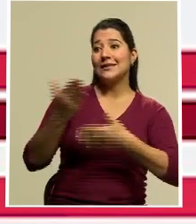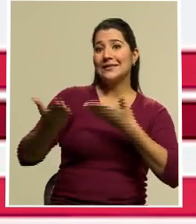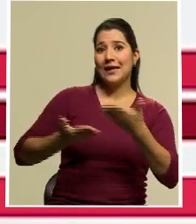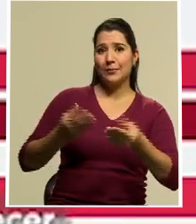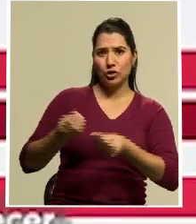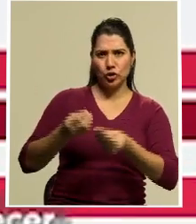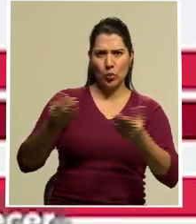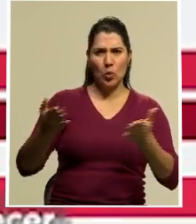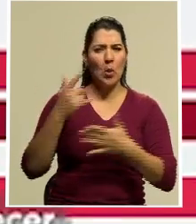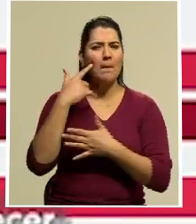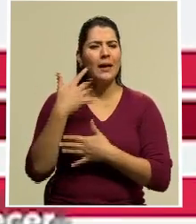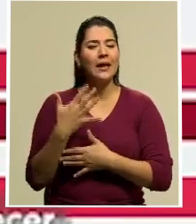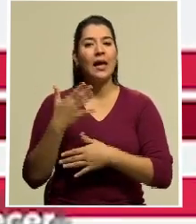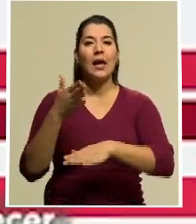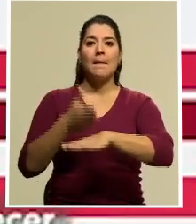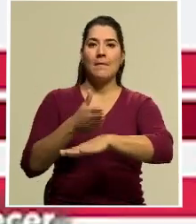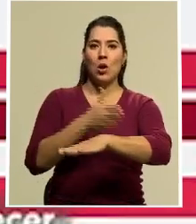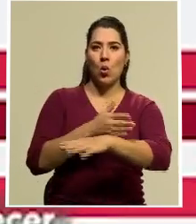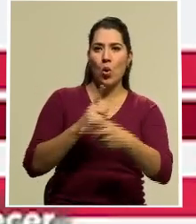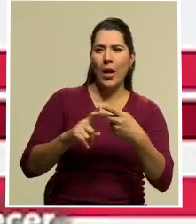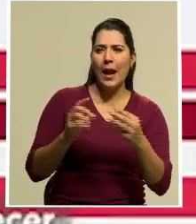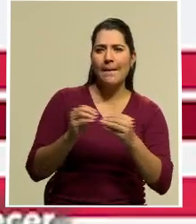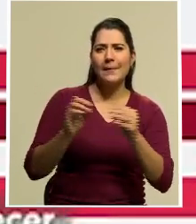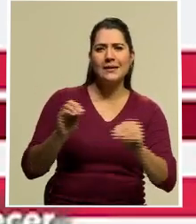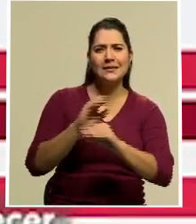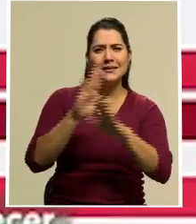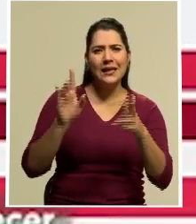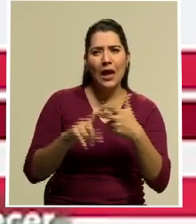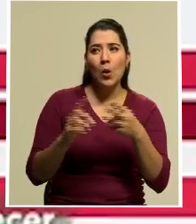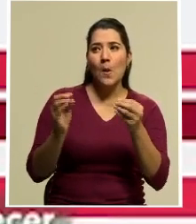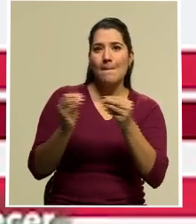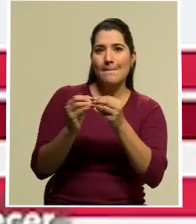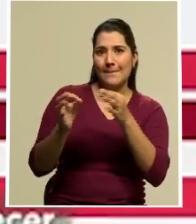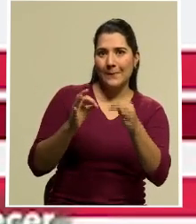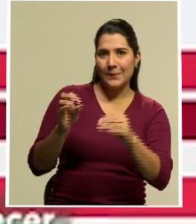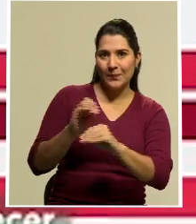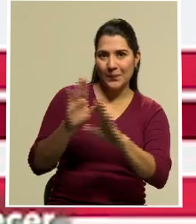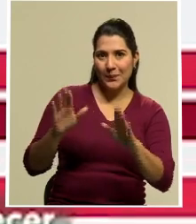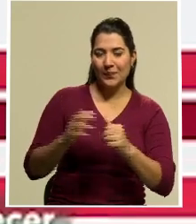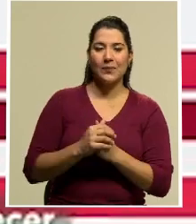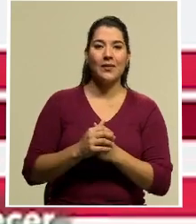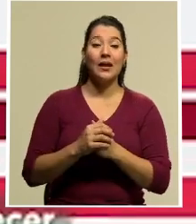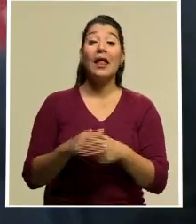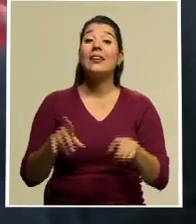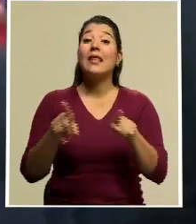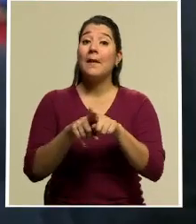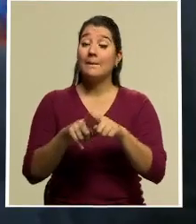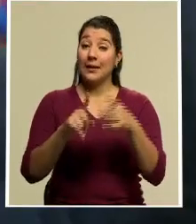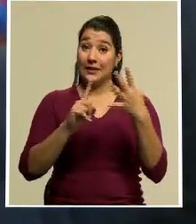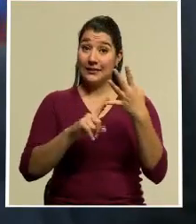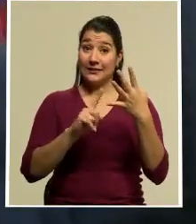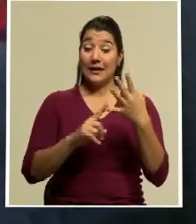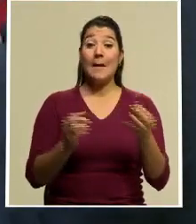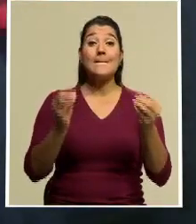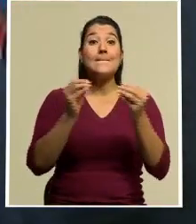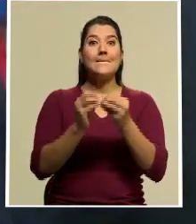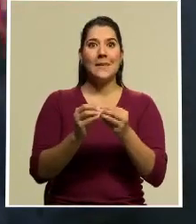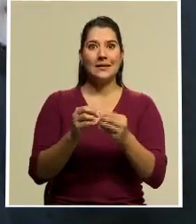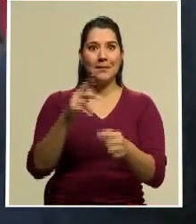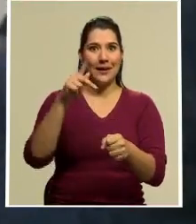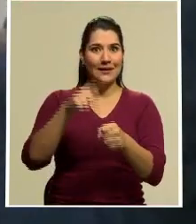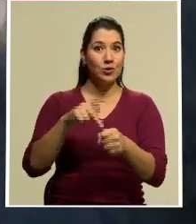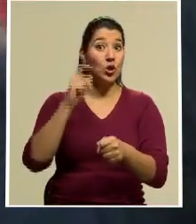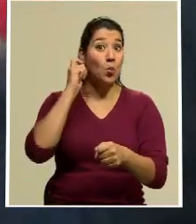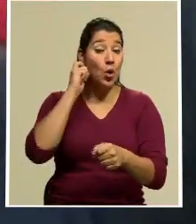la eficiencia, la transparencia y la rendición de cuentas. También ofrece aumentar la participación femenina en el